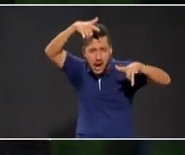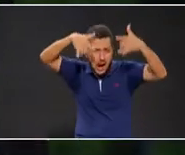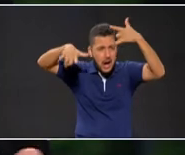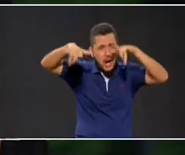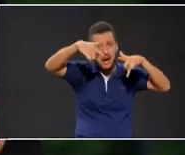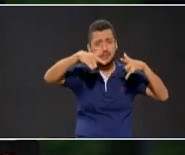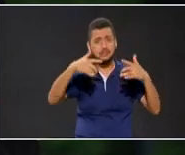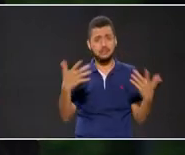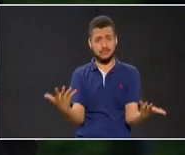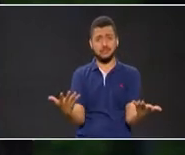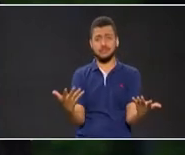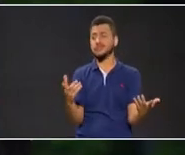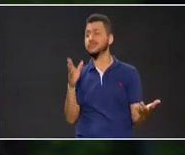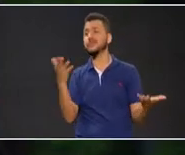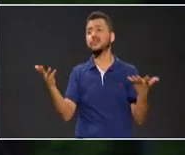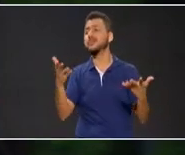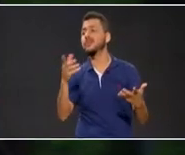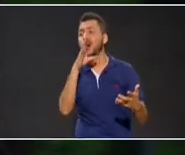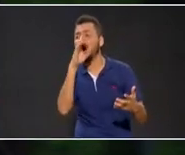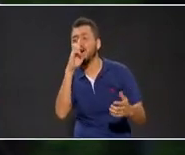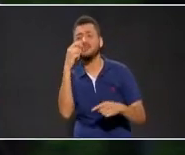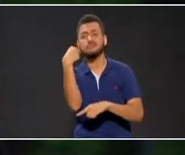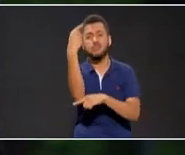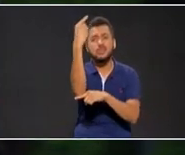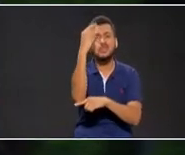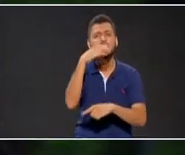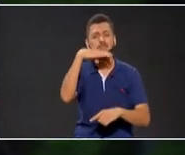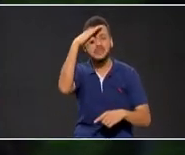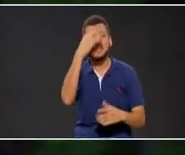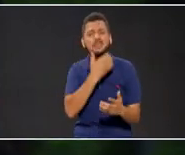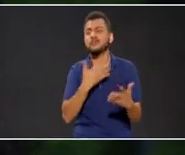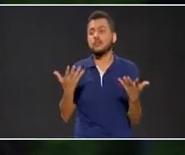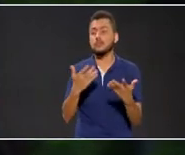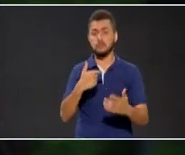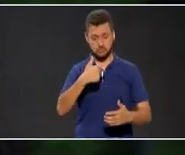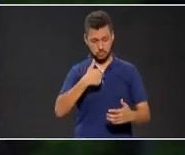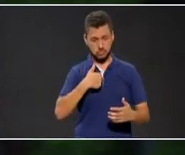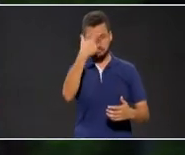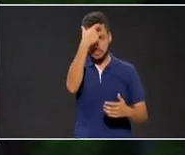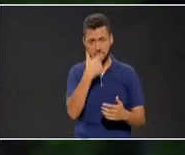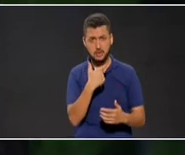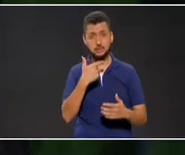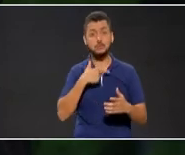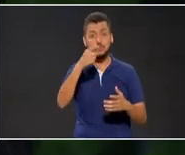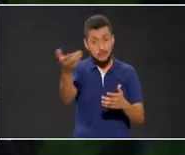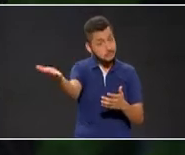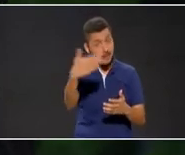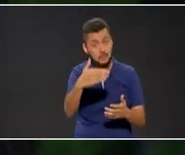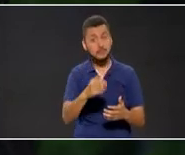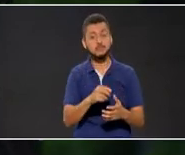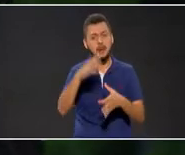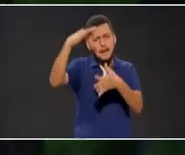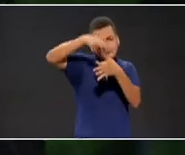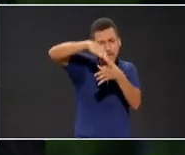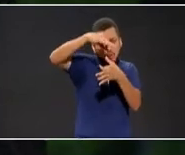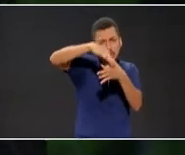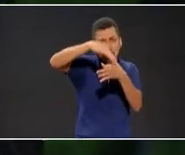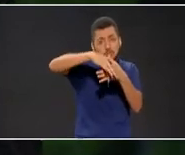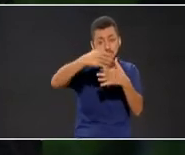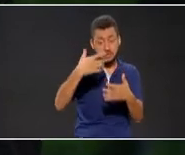pasa nada no tenemos que caminar y mostrar que nuestro voto en las urnas vale y por eso les digo que voy a